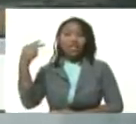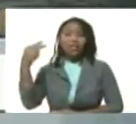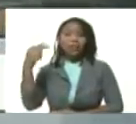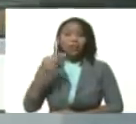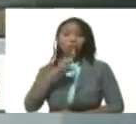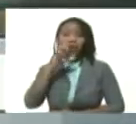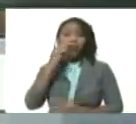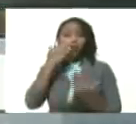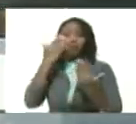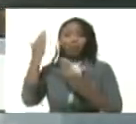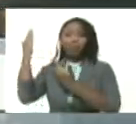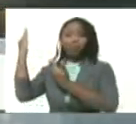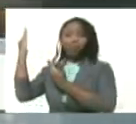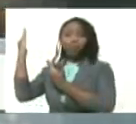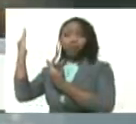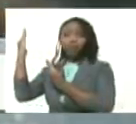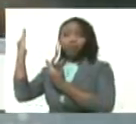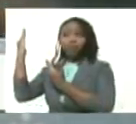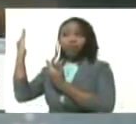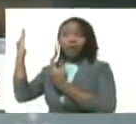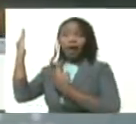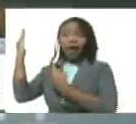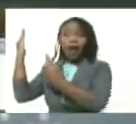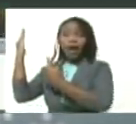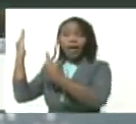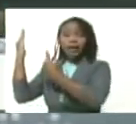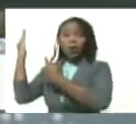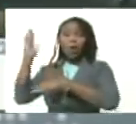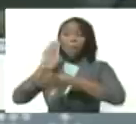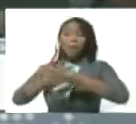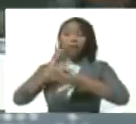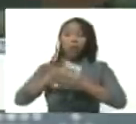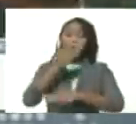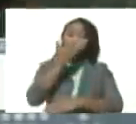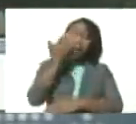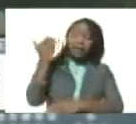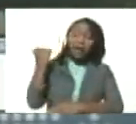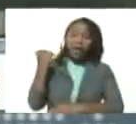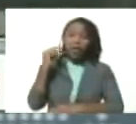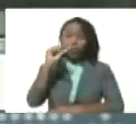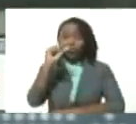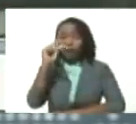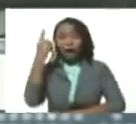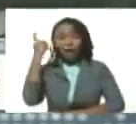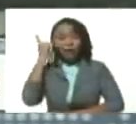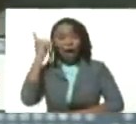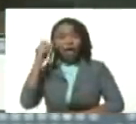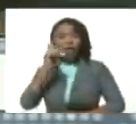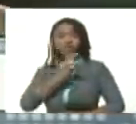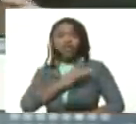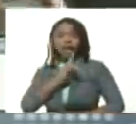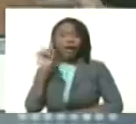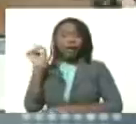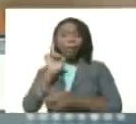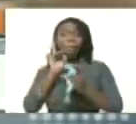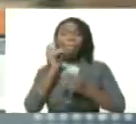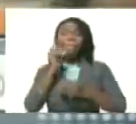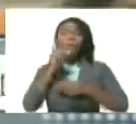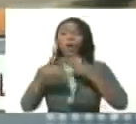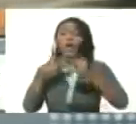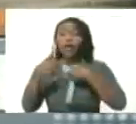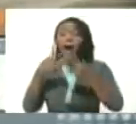allí están las imágenes. Eso ocurrió hace pocos días en Chile. Por esta política que ha